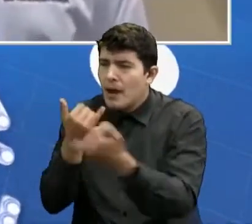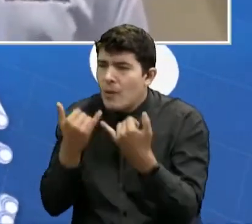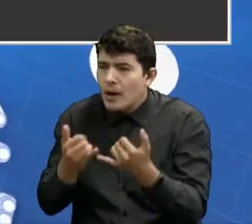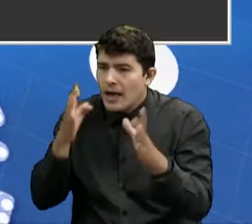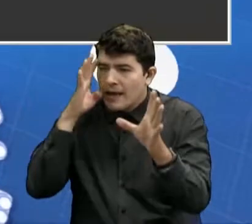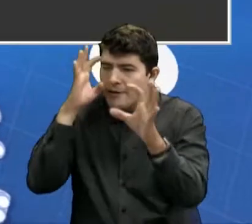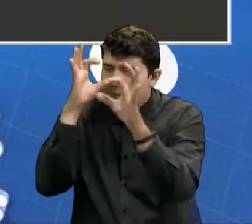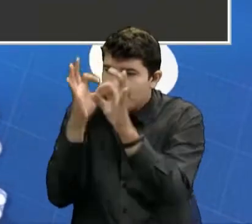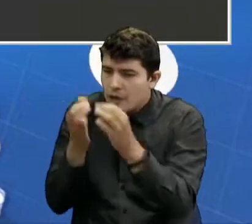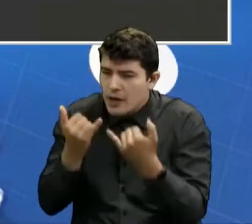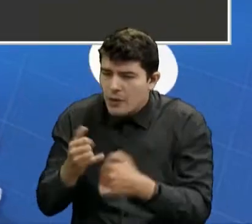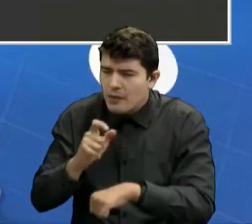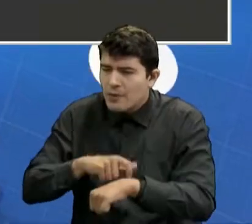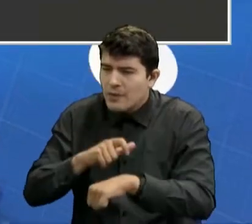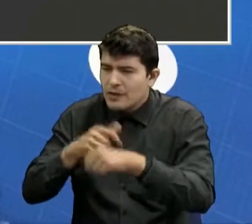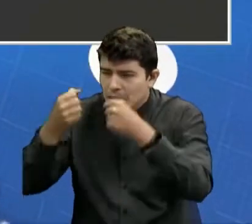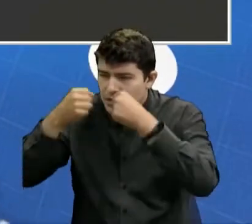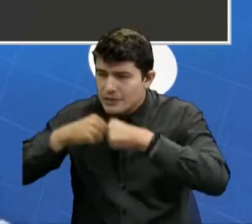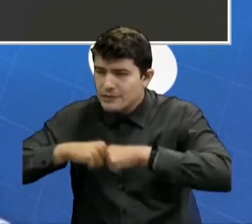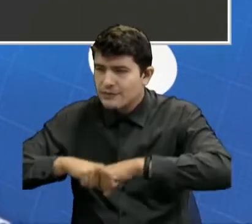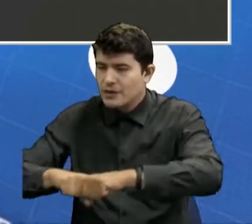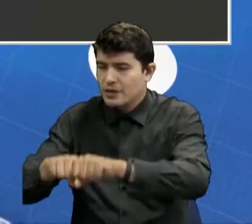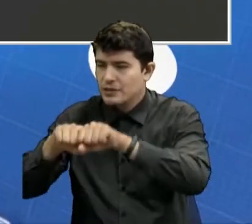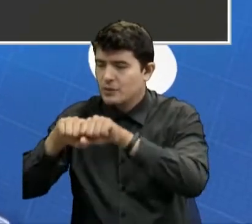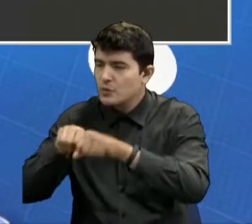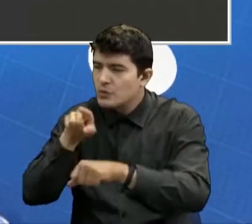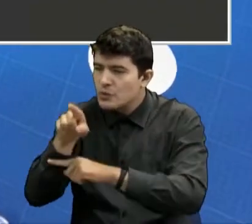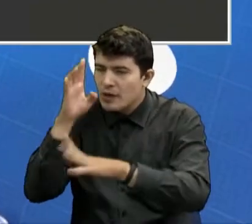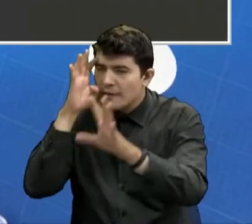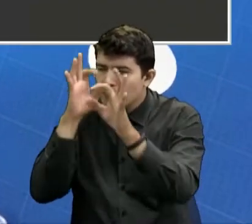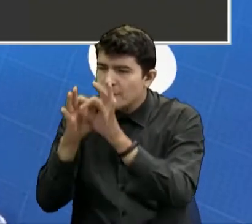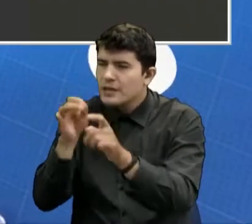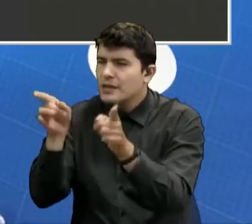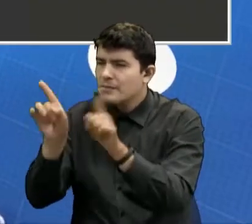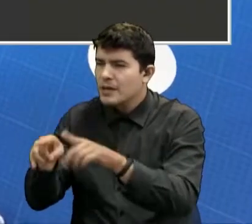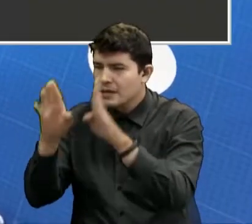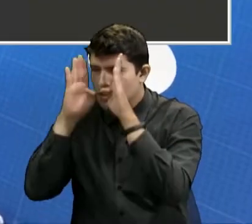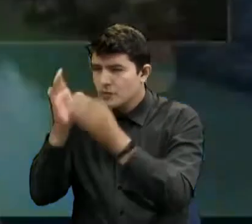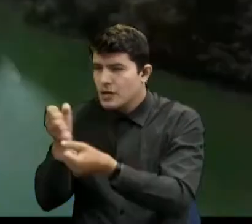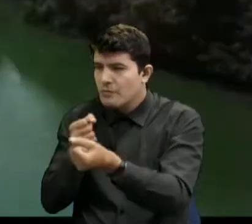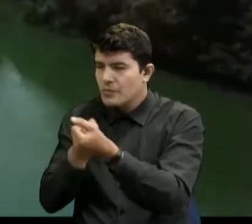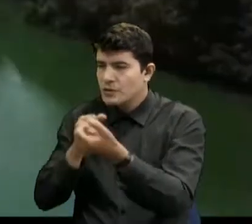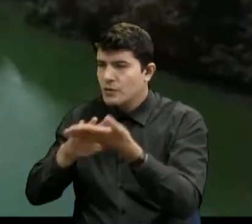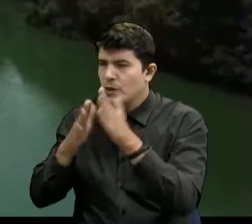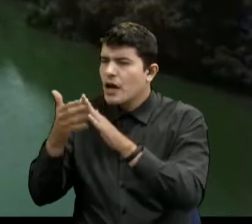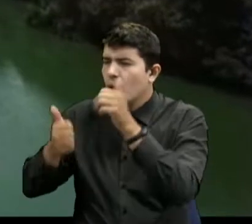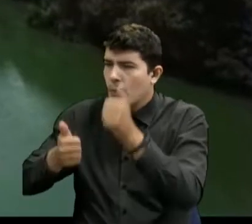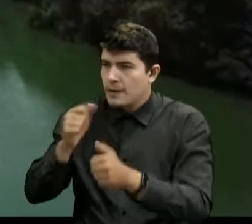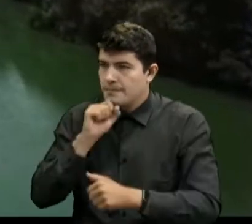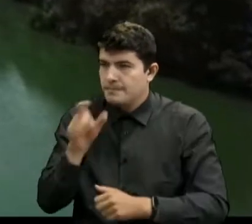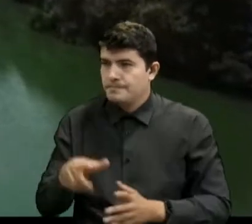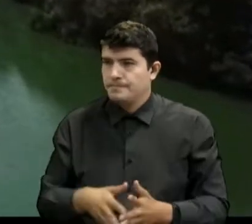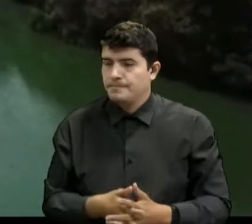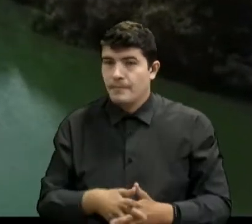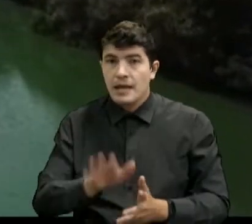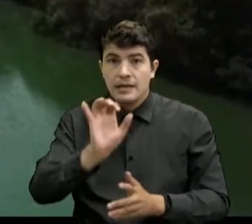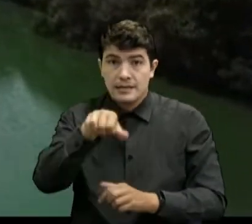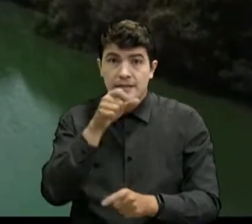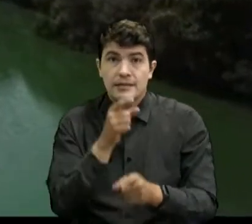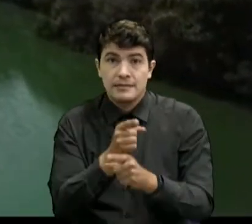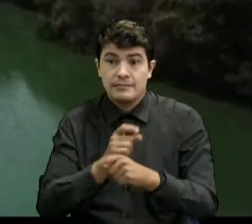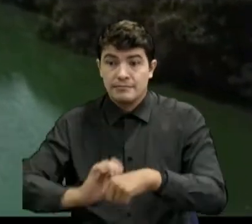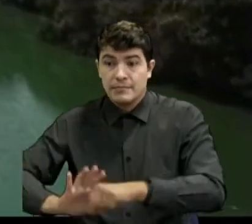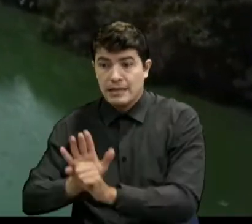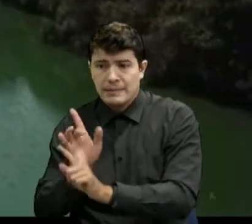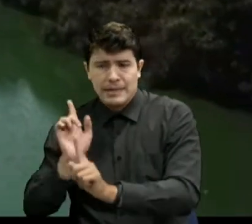esfuerzos a partir de este momento, luego de los logros que nos acaba de mencionar? Pues vea, para lo difícil que ha sido la pandemia, un paso